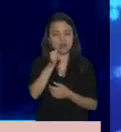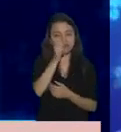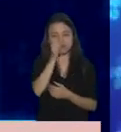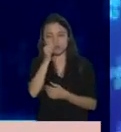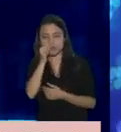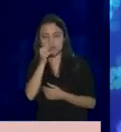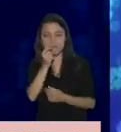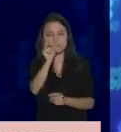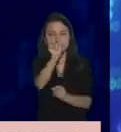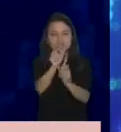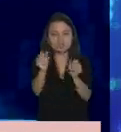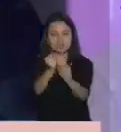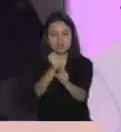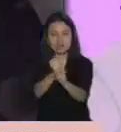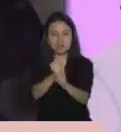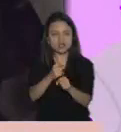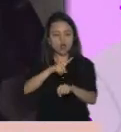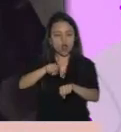productividad de los empleados.